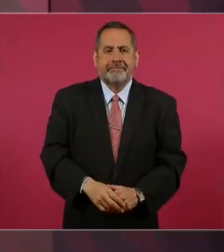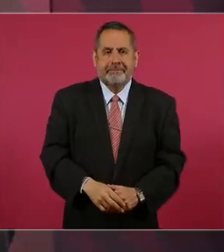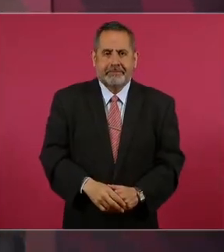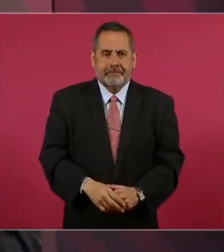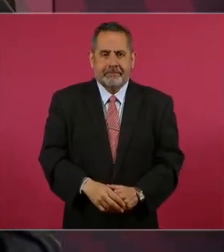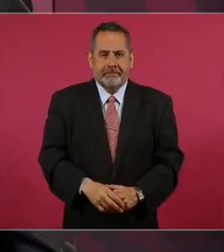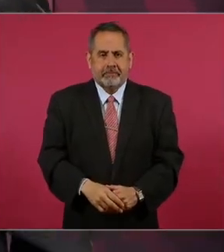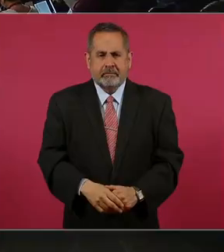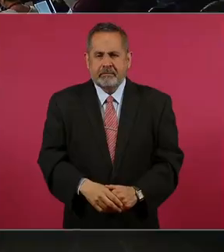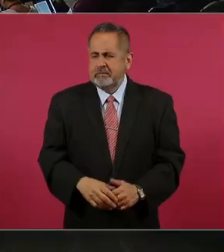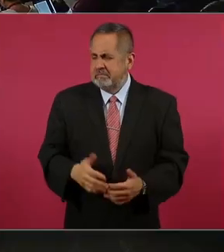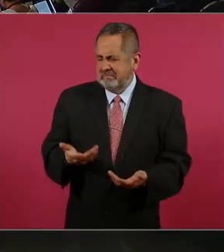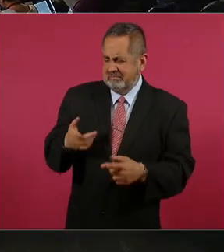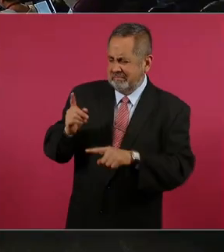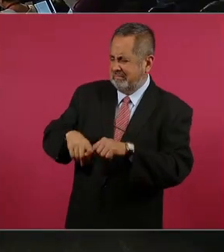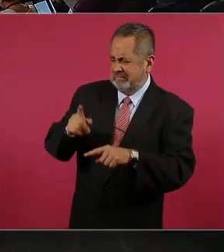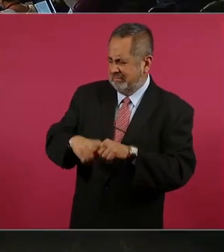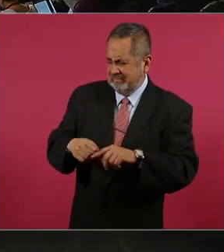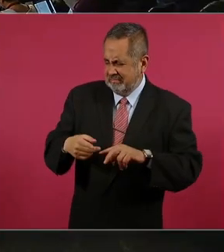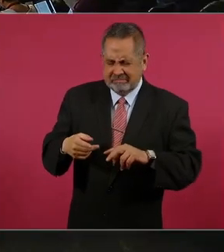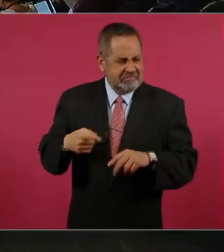¿Y quiénes son los bandidos?